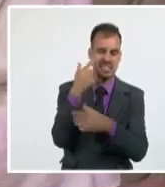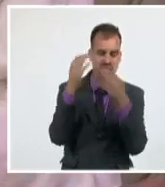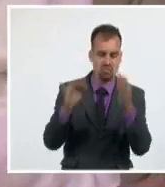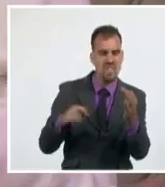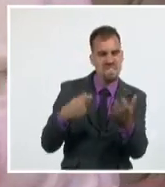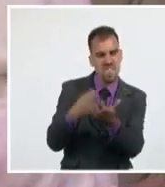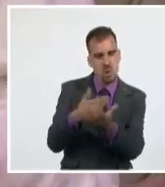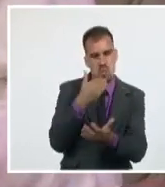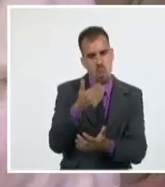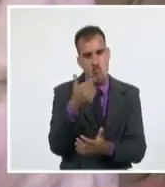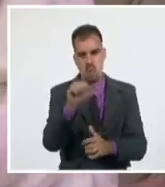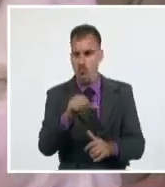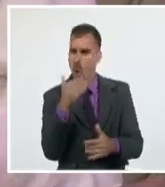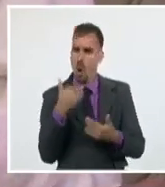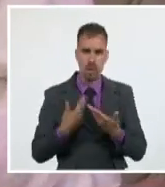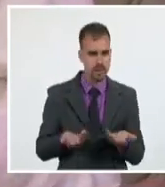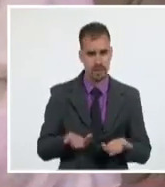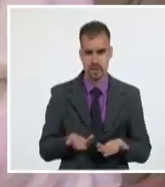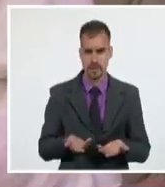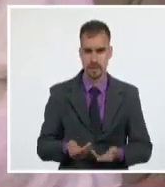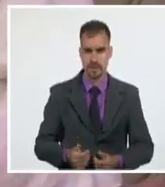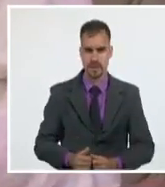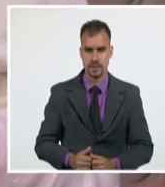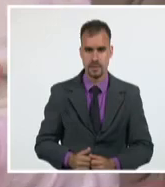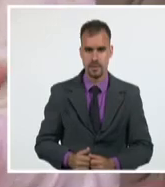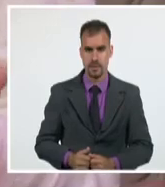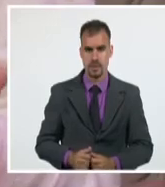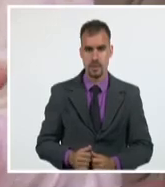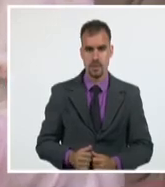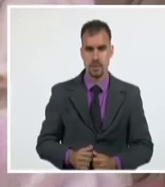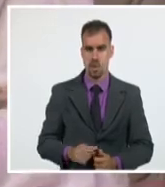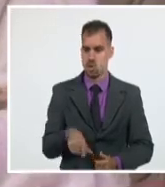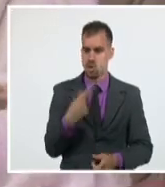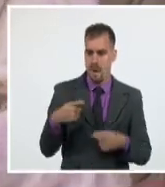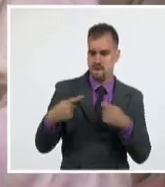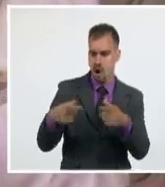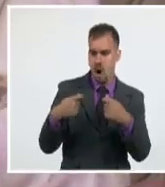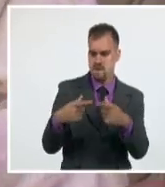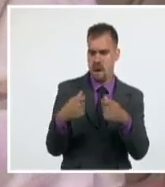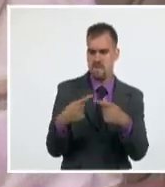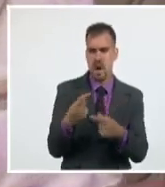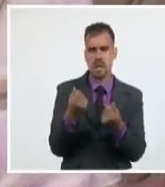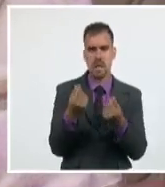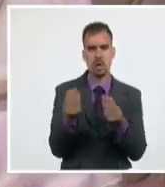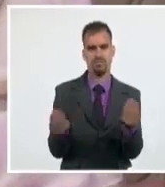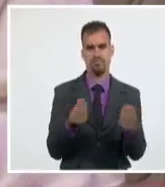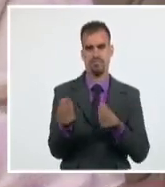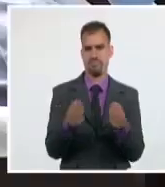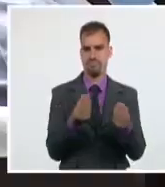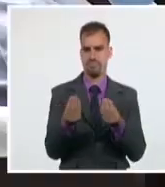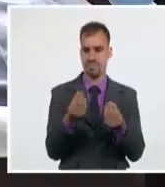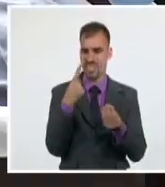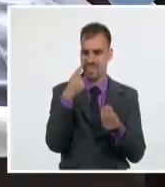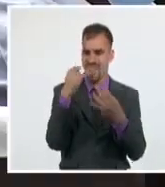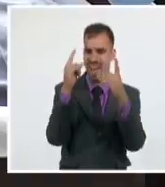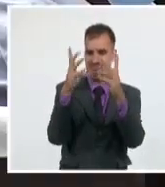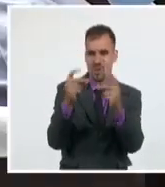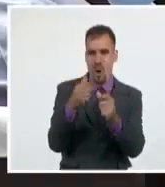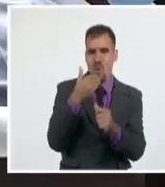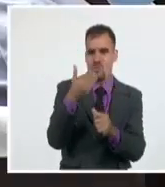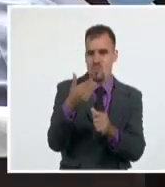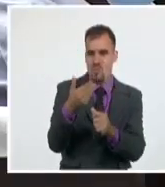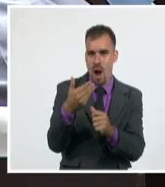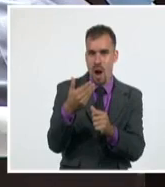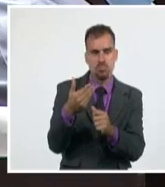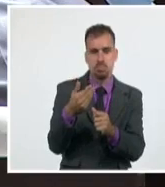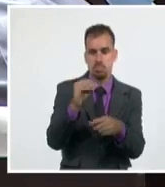inversiones, y eso genera incluso que se esté invirtiendo dinero que no se, por el cual no se obtienen los rendimientos esperados. En este documento, a